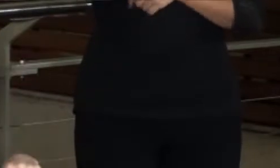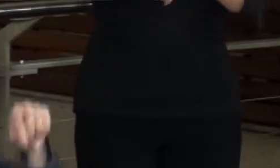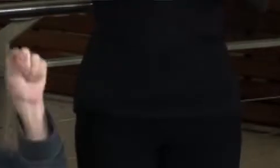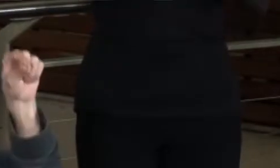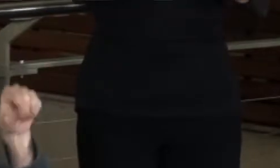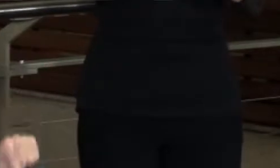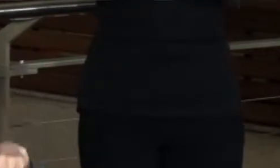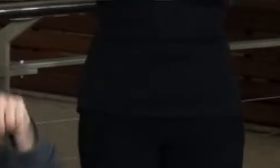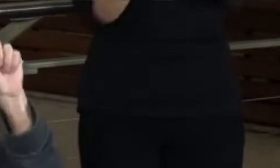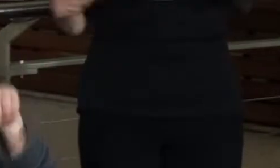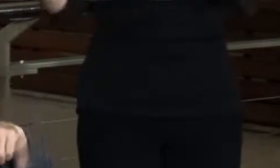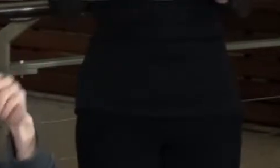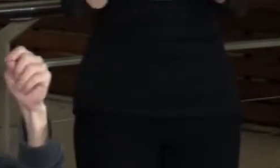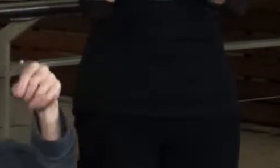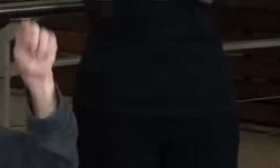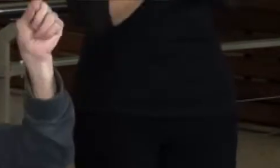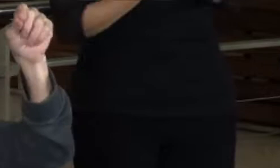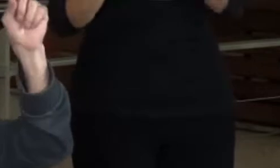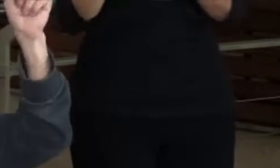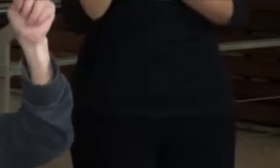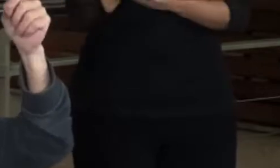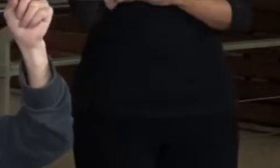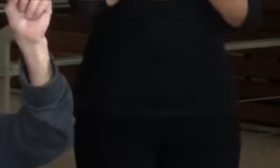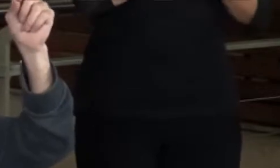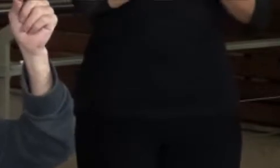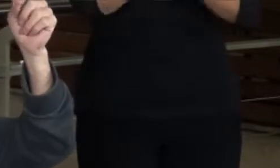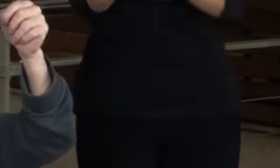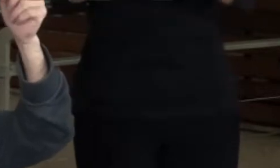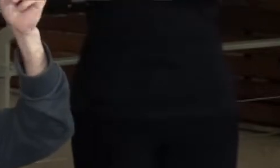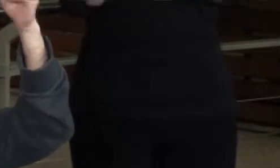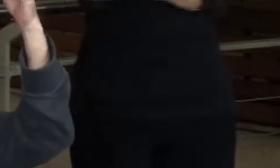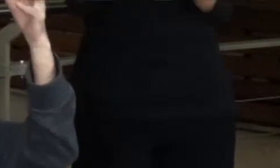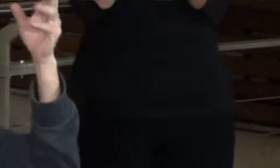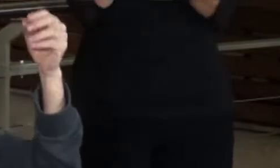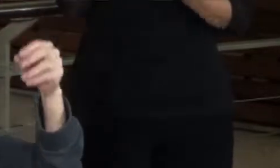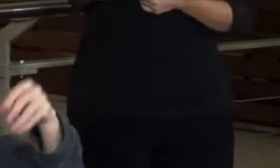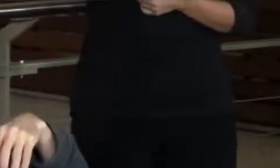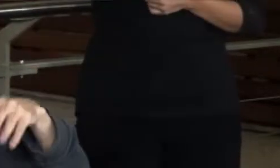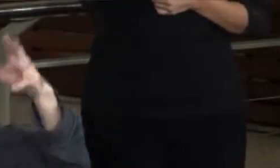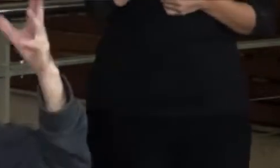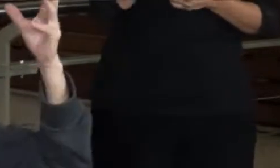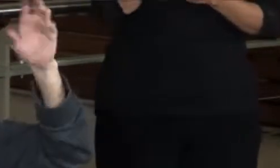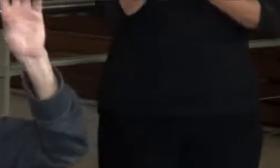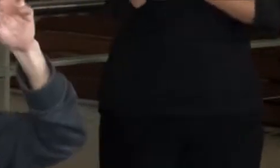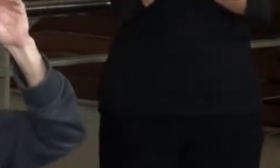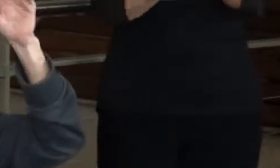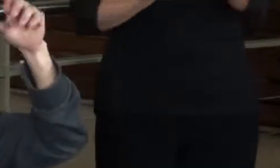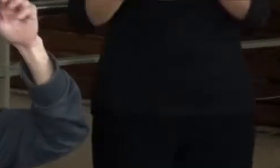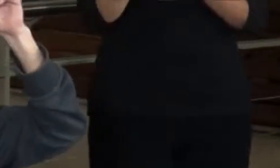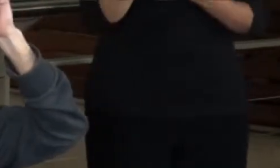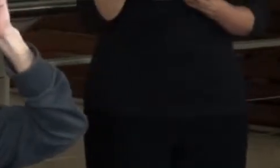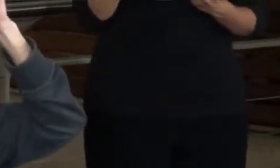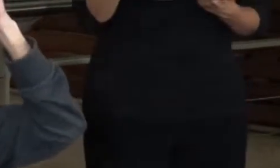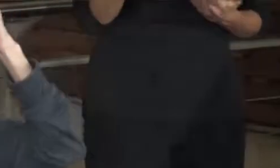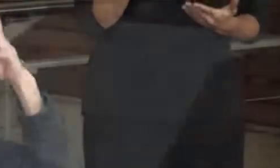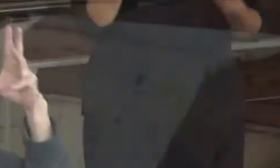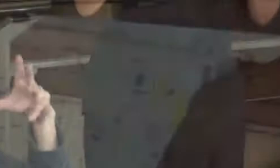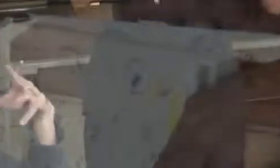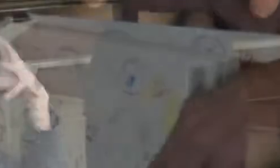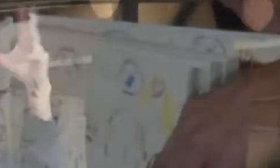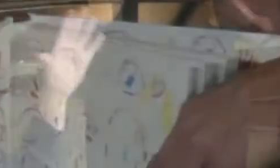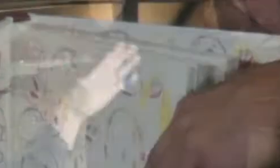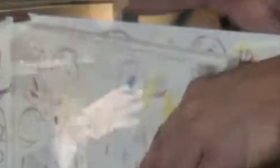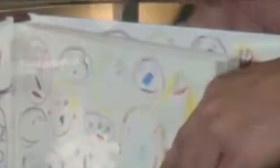señor así muy muy simple que dice yo soy un hombre en teoría tengo una